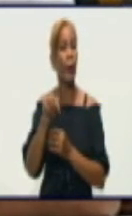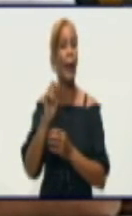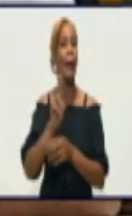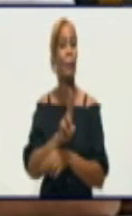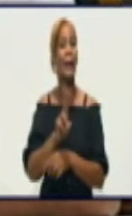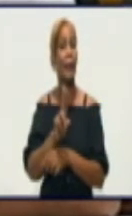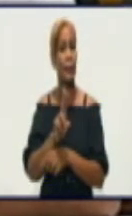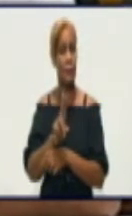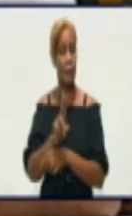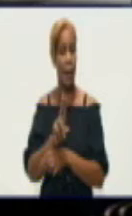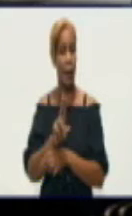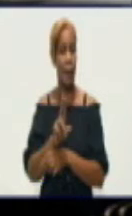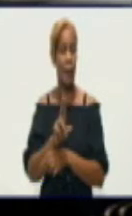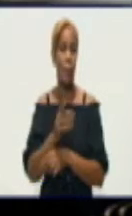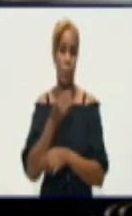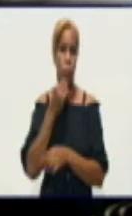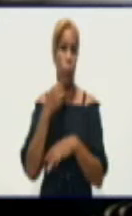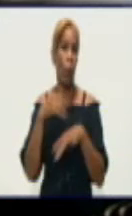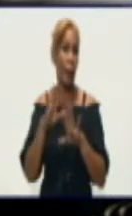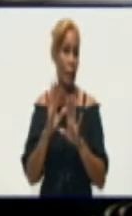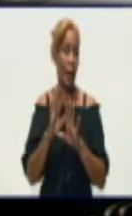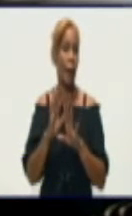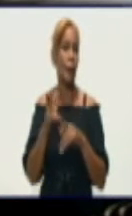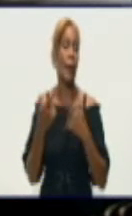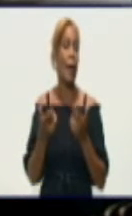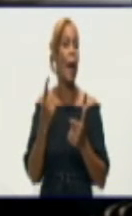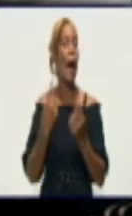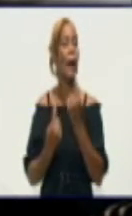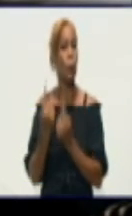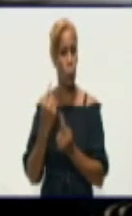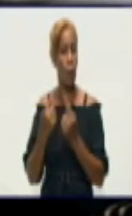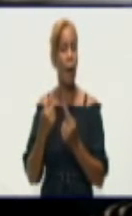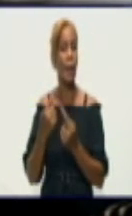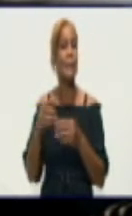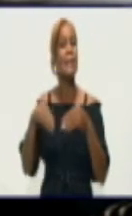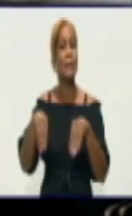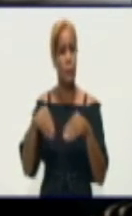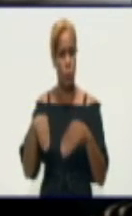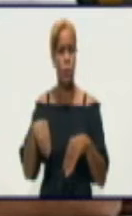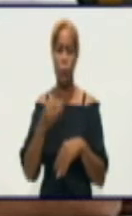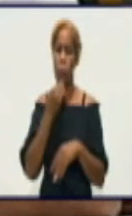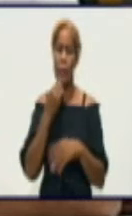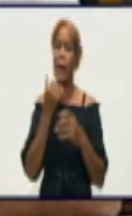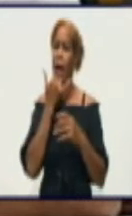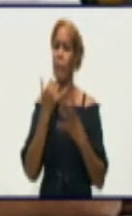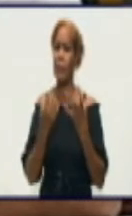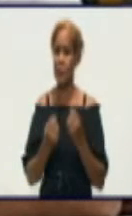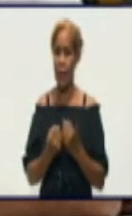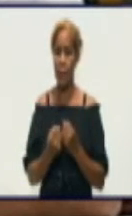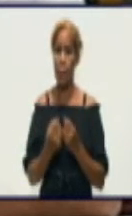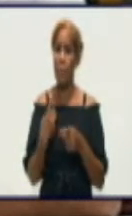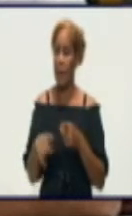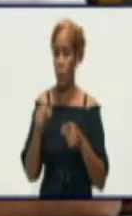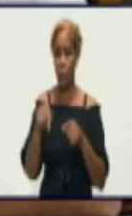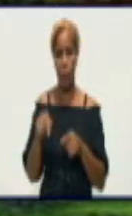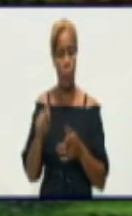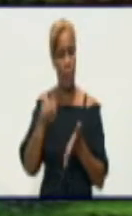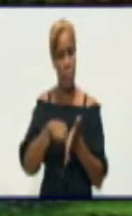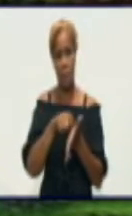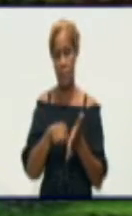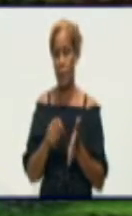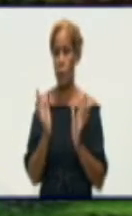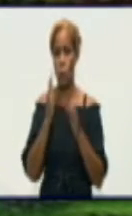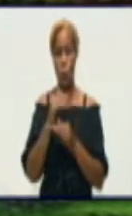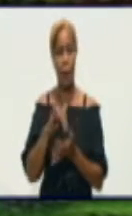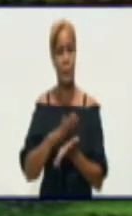salieron de la unidad de la causa todavía en este minuto no la sabemos que fue ante entrar ahora que el estudio algo más solís que desee compartir no te olvides